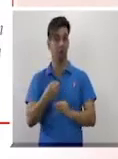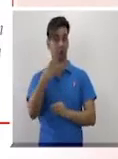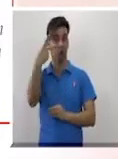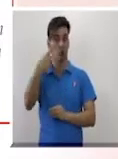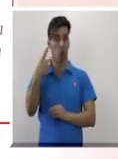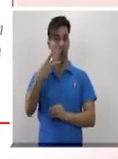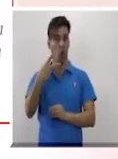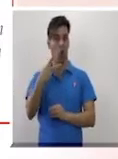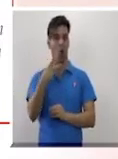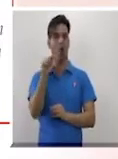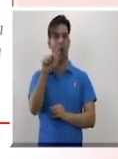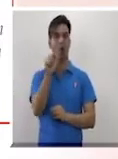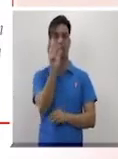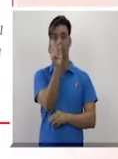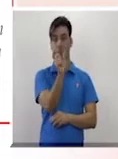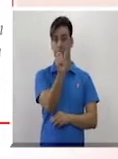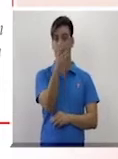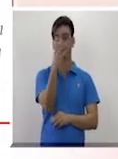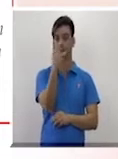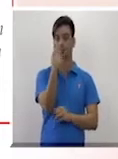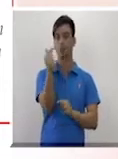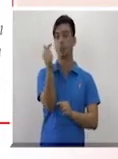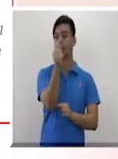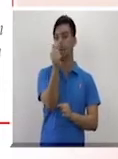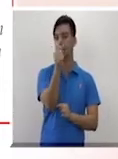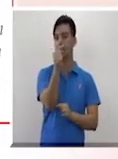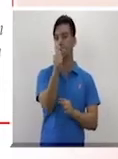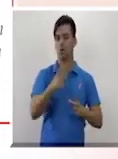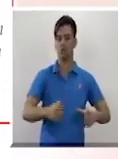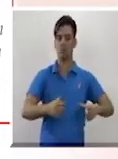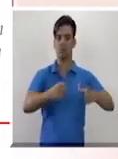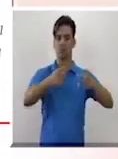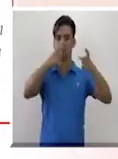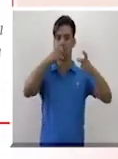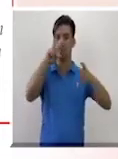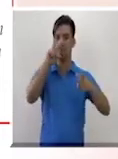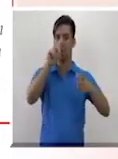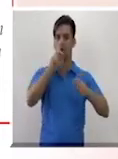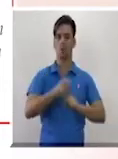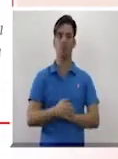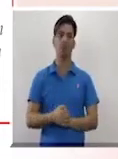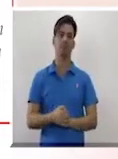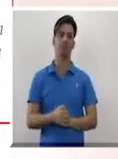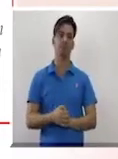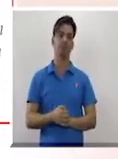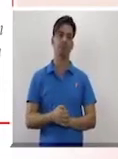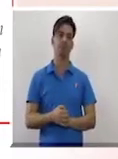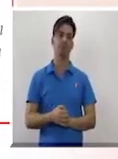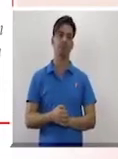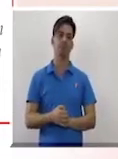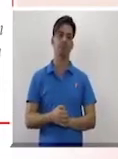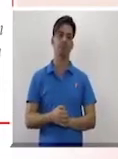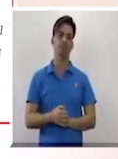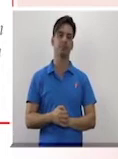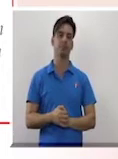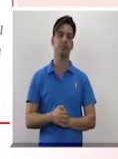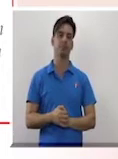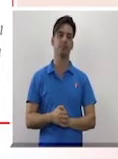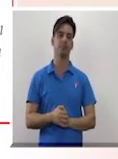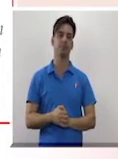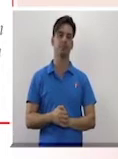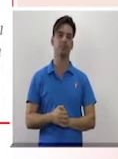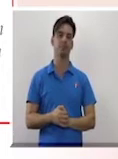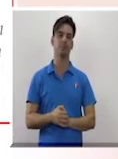llamamos cilindro ancho, para diferenciarlo del otro que es más delgado. Perfecto. Vamos entonces a